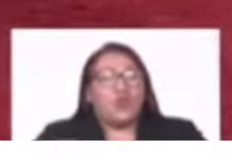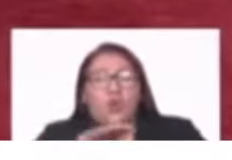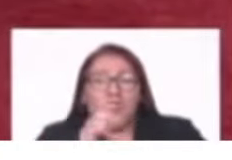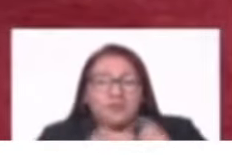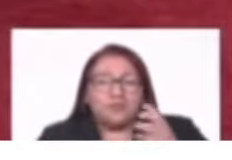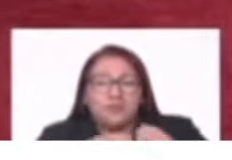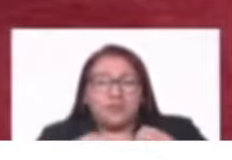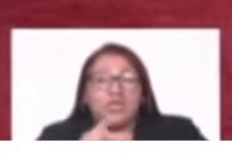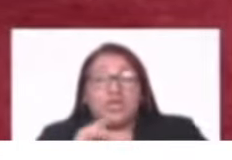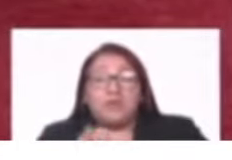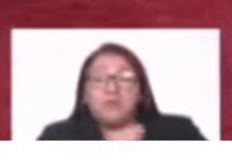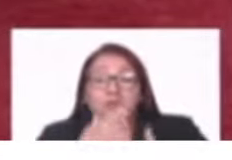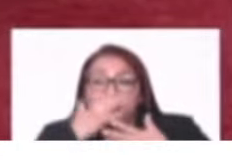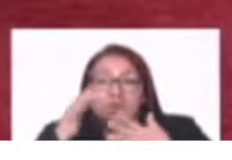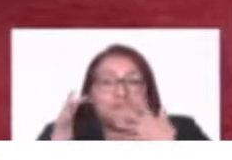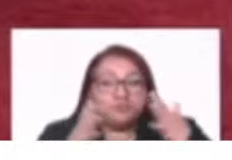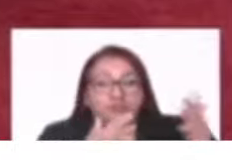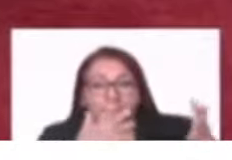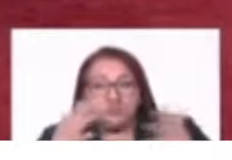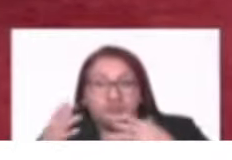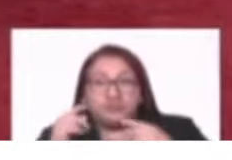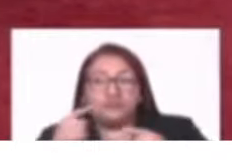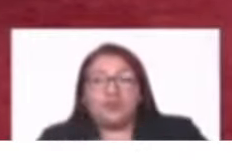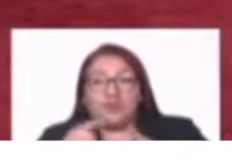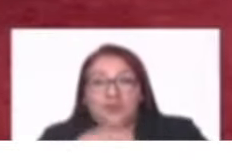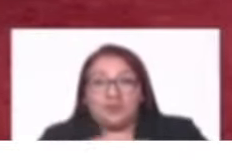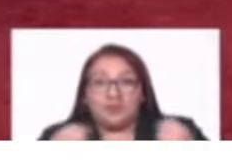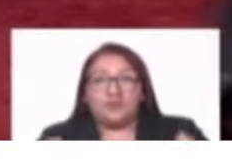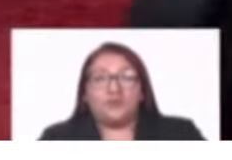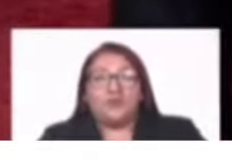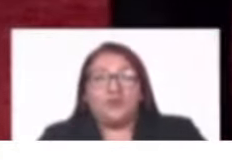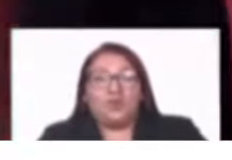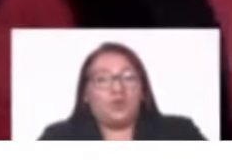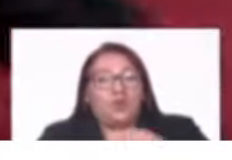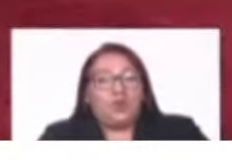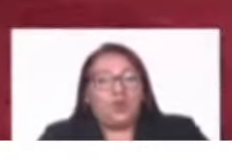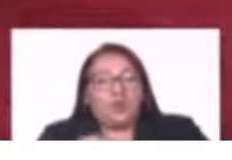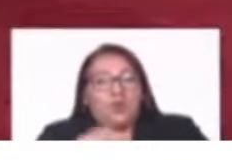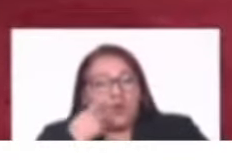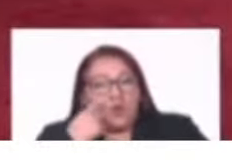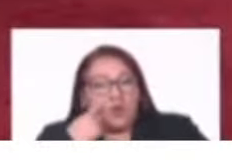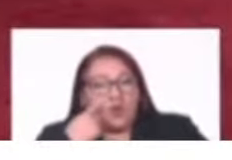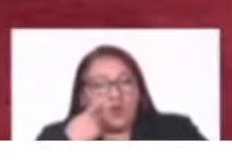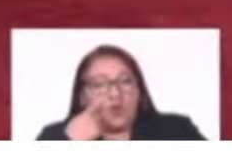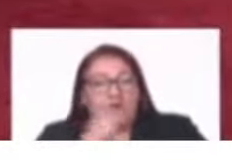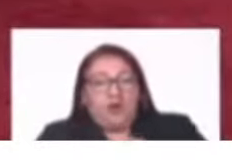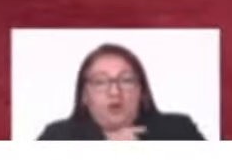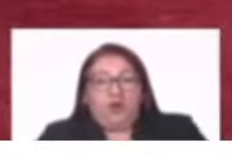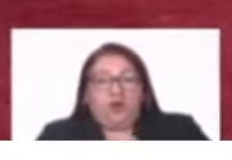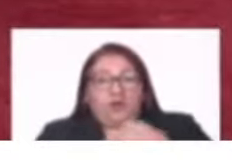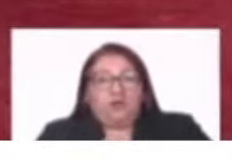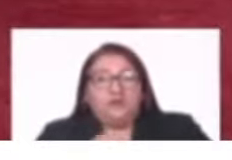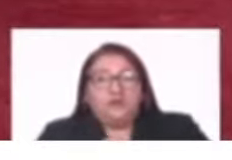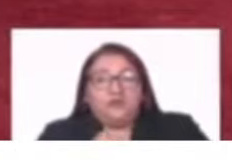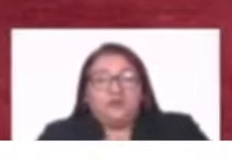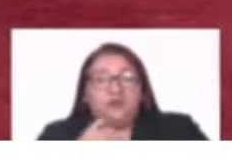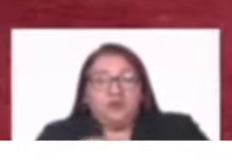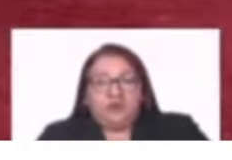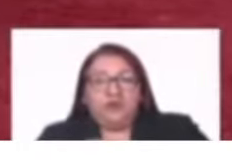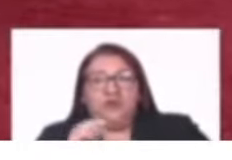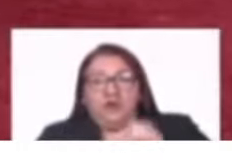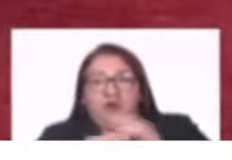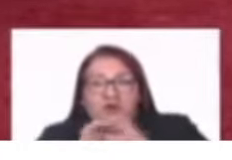adversidad climatológica que afectó, todo lo conocemos, severamente la producción y la